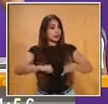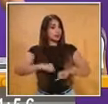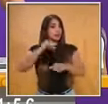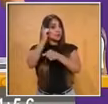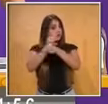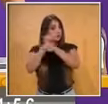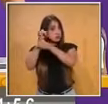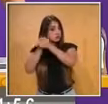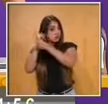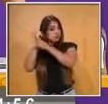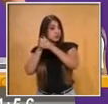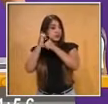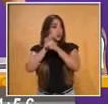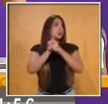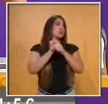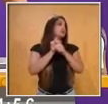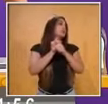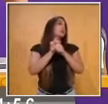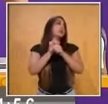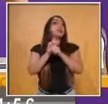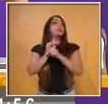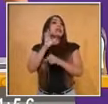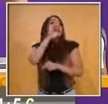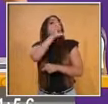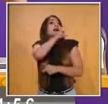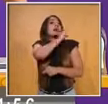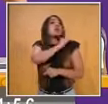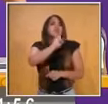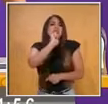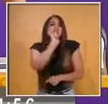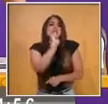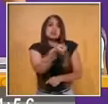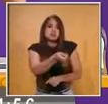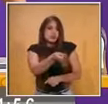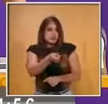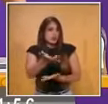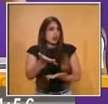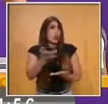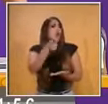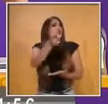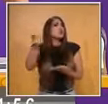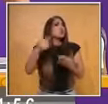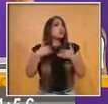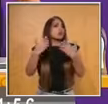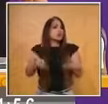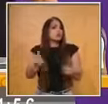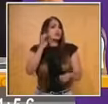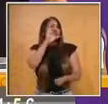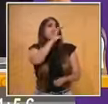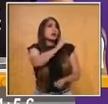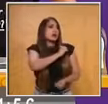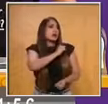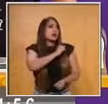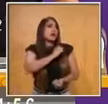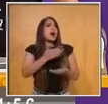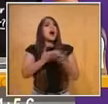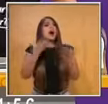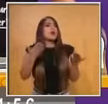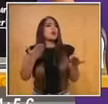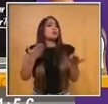un poquito acerca del concepto de calor. ¿Qué es el calor o qué entiendes por calor? Vamos enseguida para